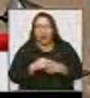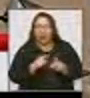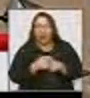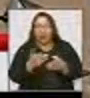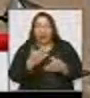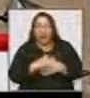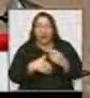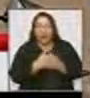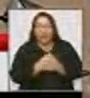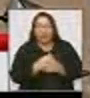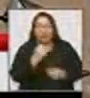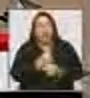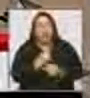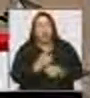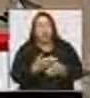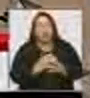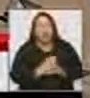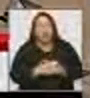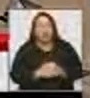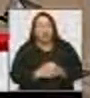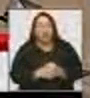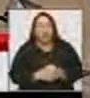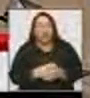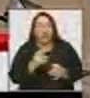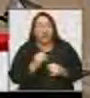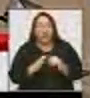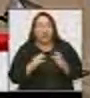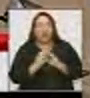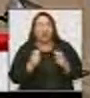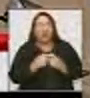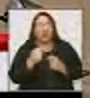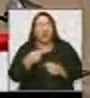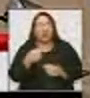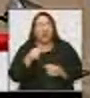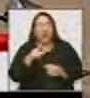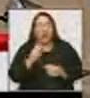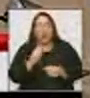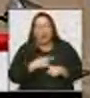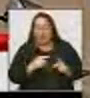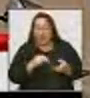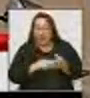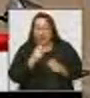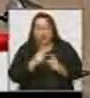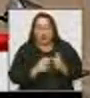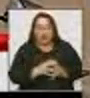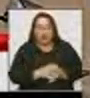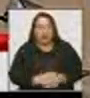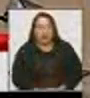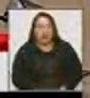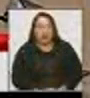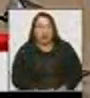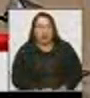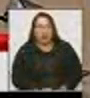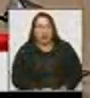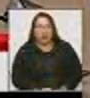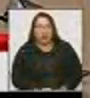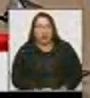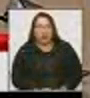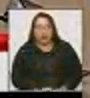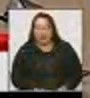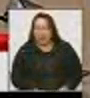qué pasó con las comisiones? ¿No? También lo refería la congresista Glave. De los actores, ¿por qué está tan concentrado el